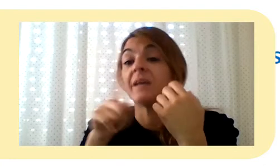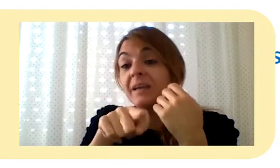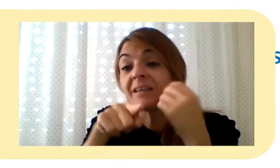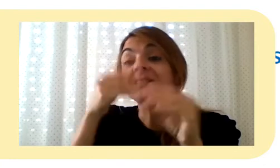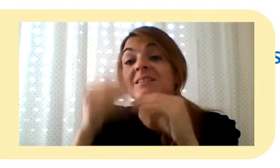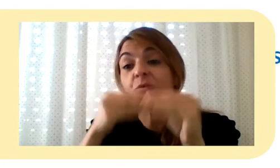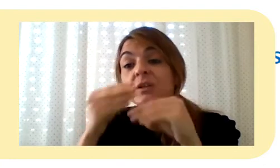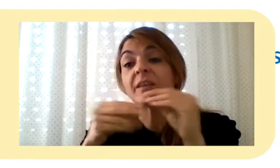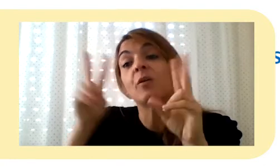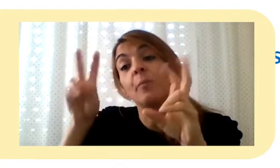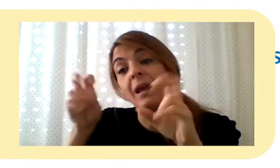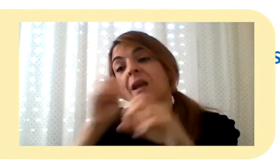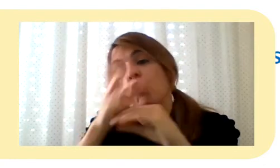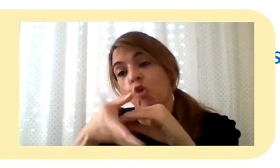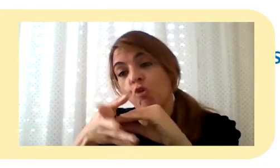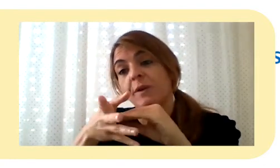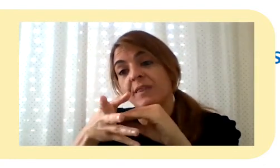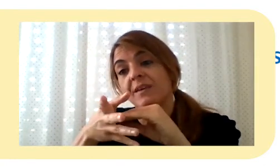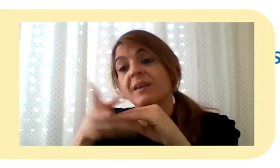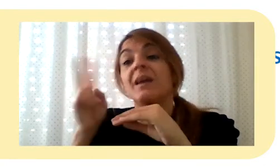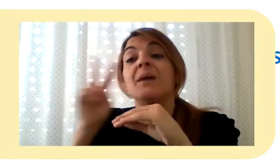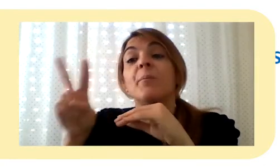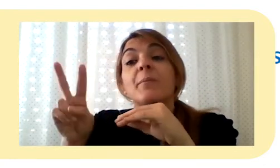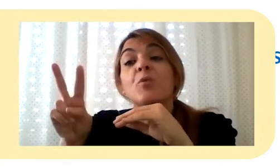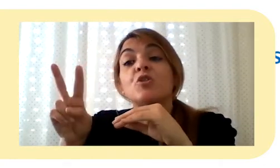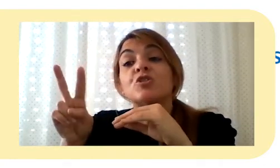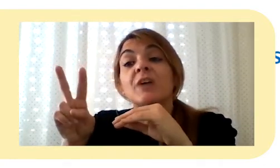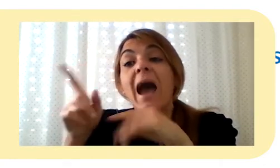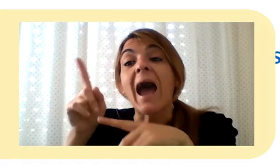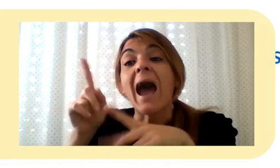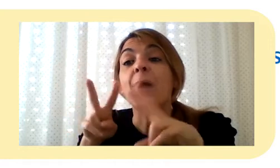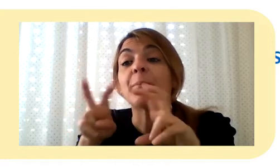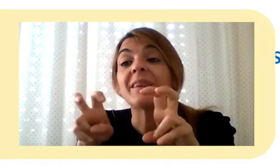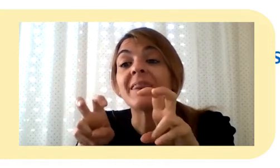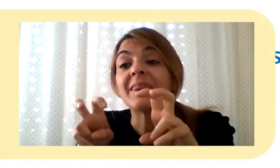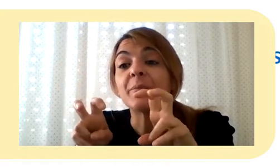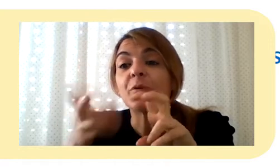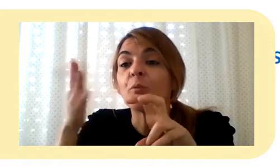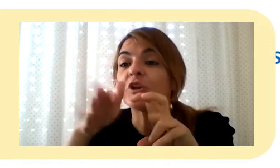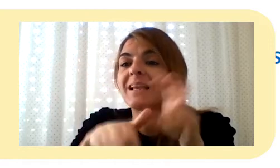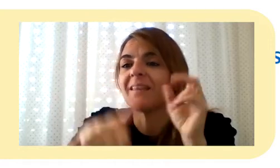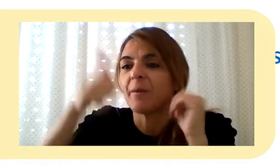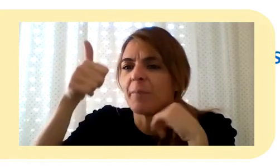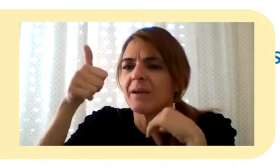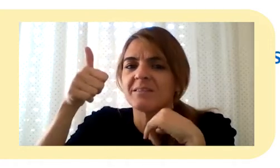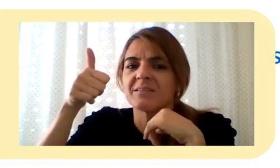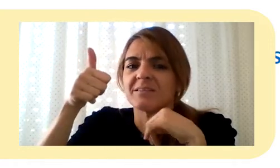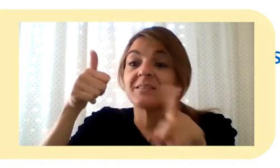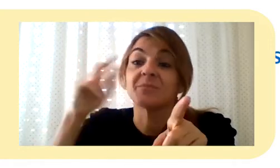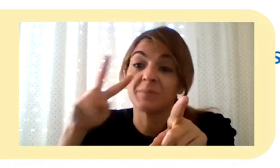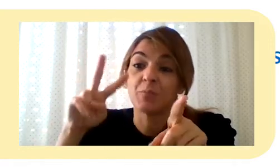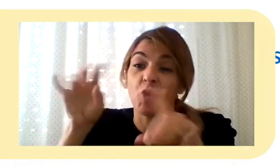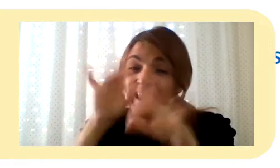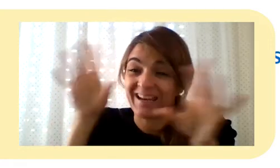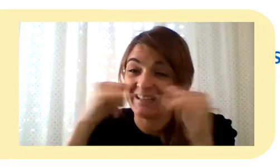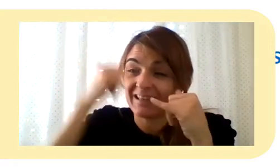se ha utilizado para el caso de la COVID. Y lo que vemos es que al principio había un exceso de mortalidad más en hombres, que es esta barra clarita.